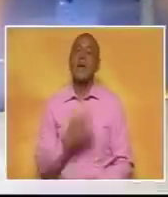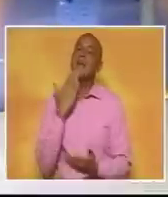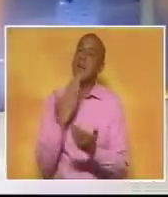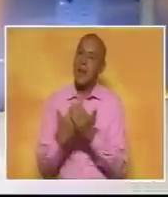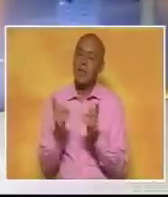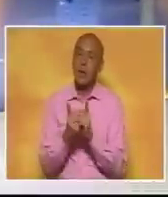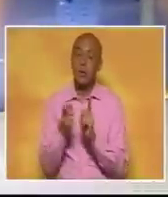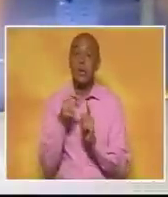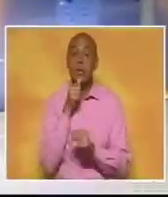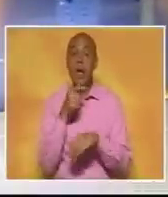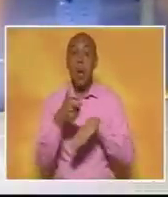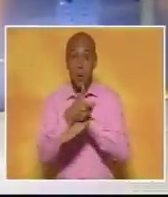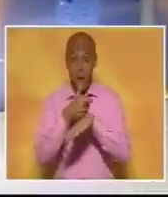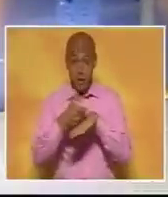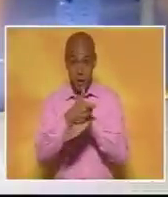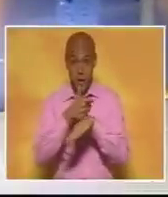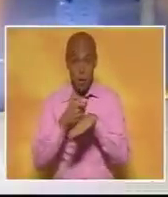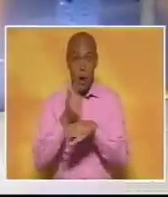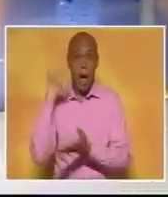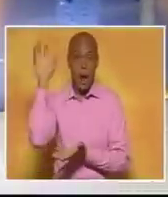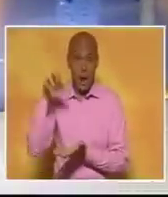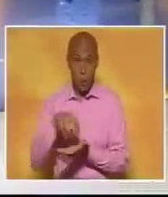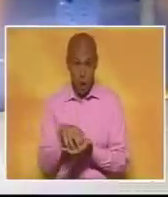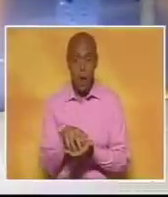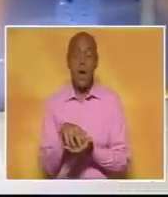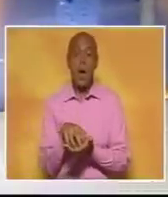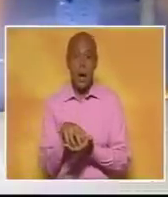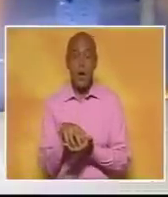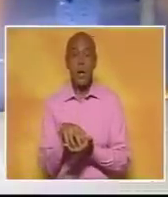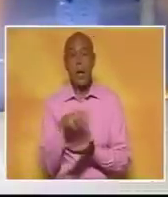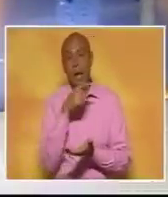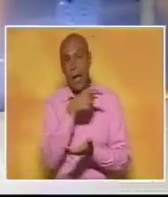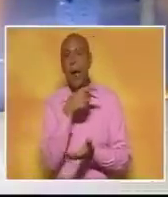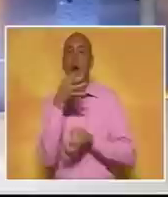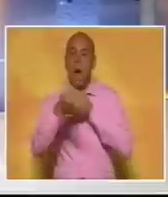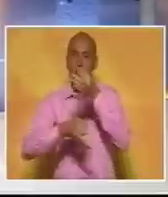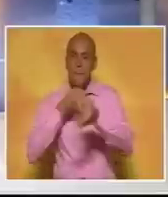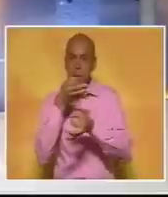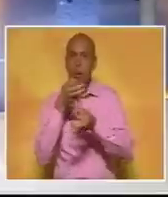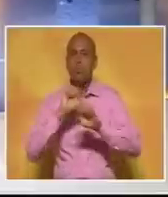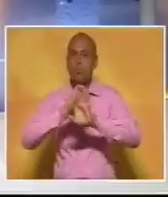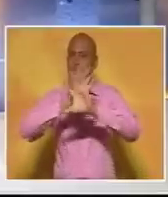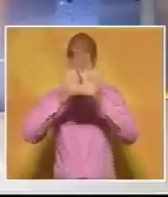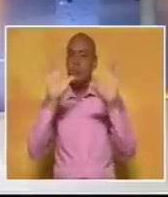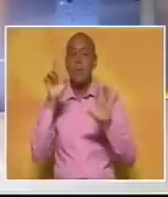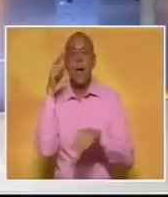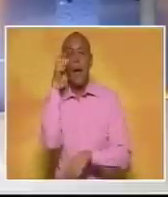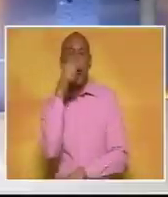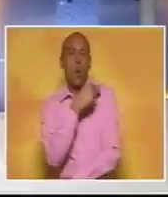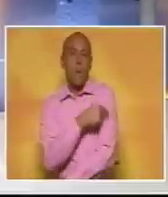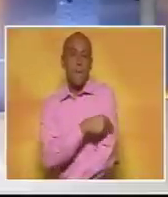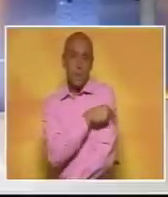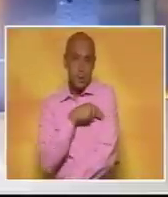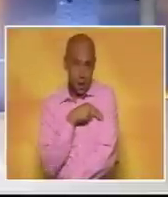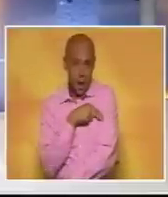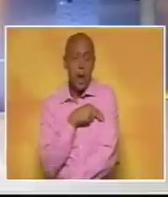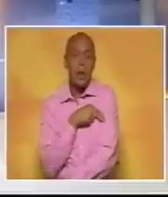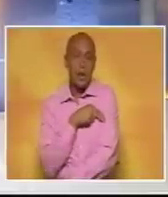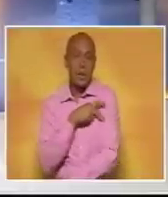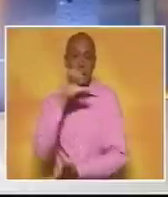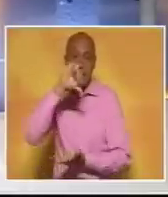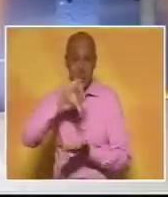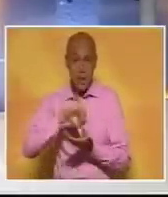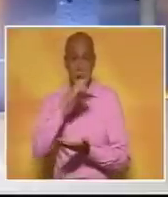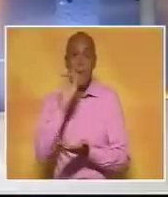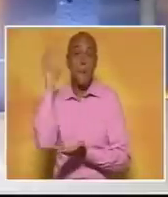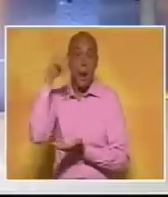Manuel. El gobernador del estado de Aragua, Rodolfo Marcos Torres, desmintió que hayan daños importantes a la infraestructura del Hospital Central de Maracay